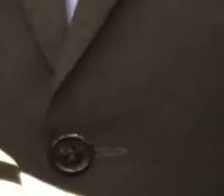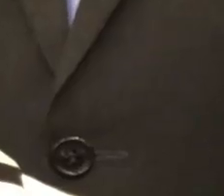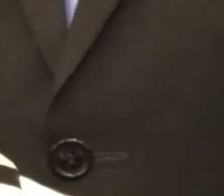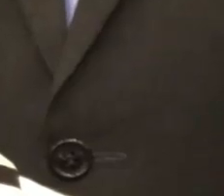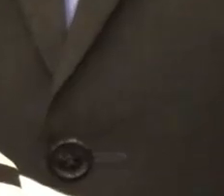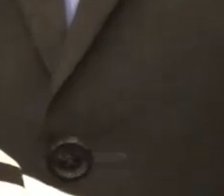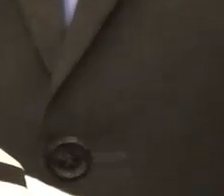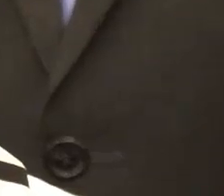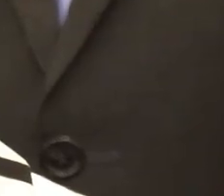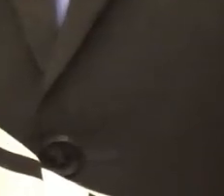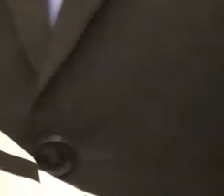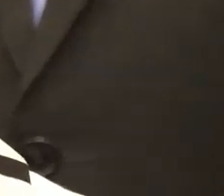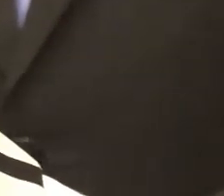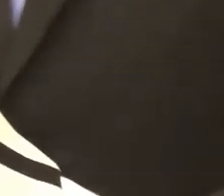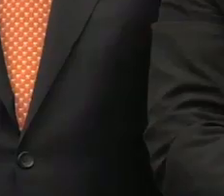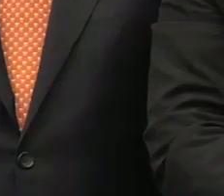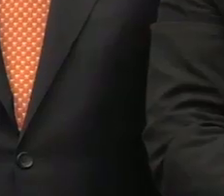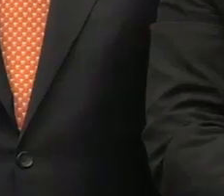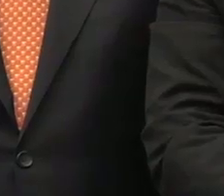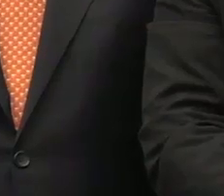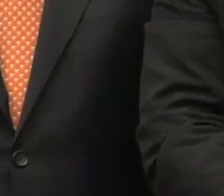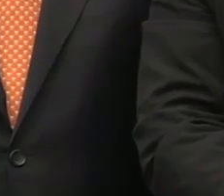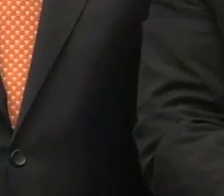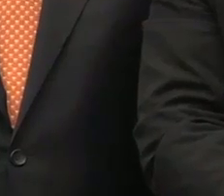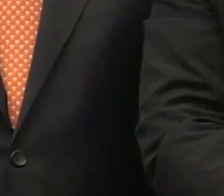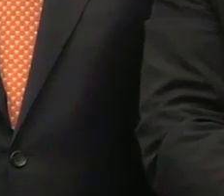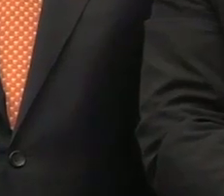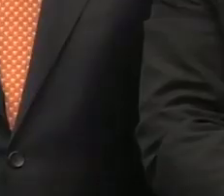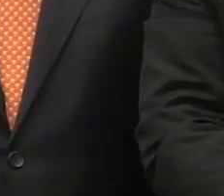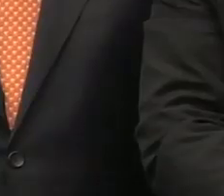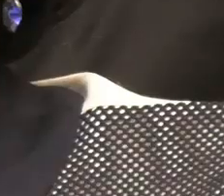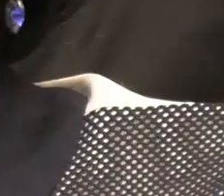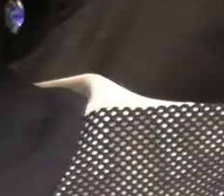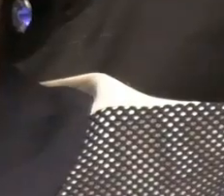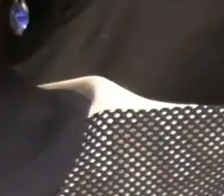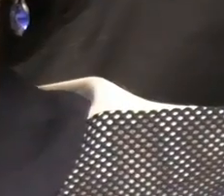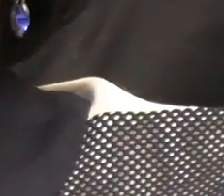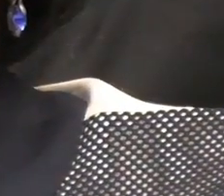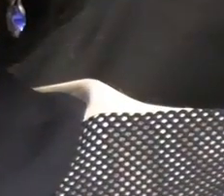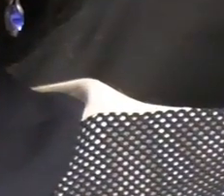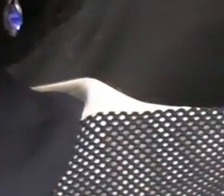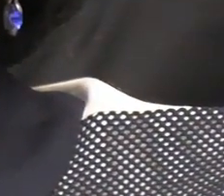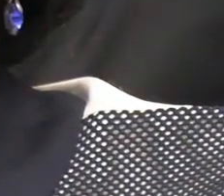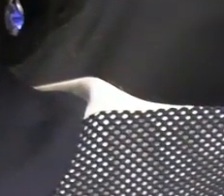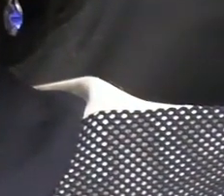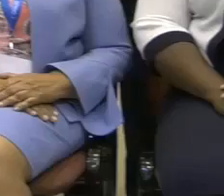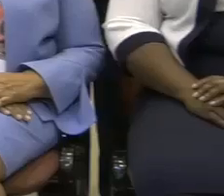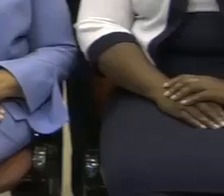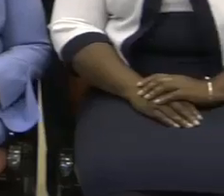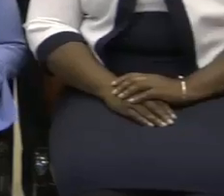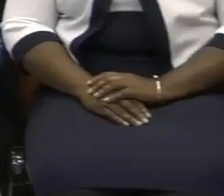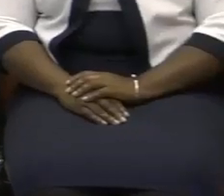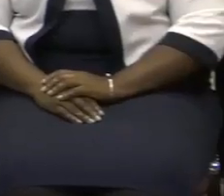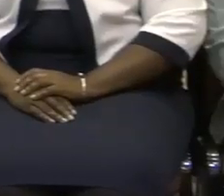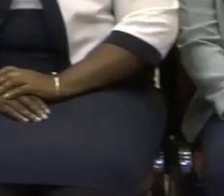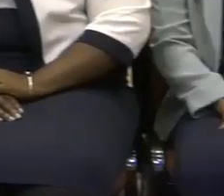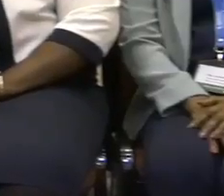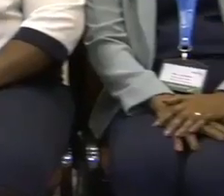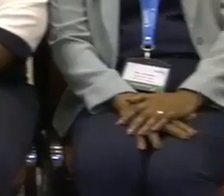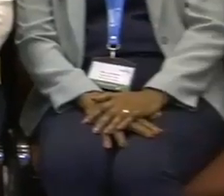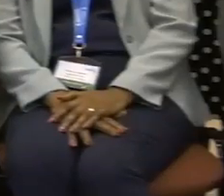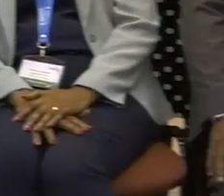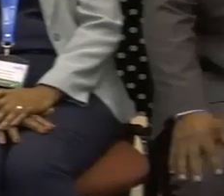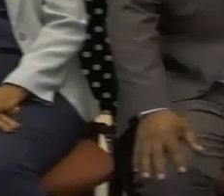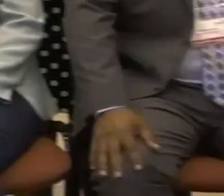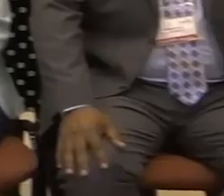OREALC UNESCO Santiago. En el marco del Objetivo del Desarrollo Sostenible número 4, Educación de Calidad, y la Agenda de